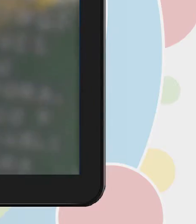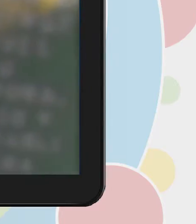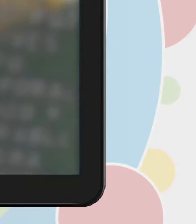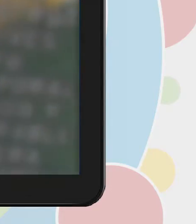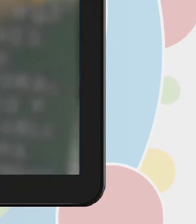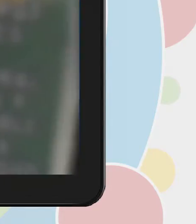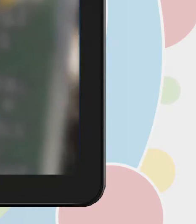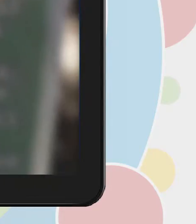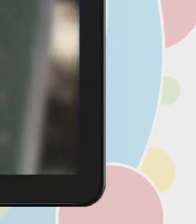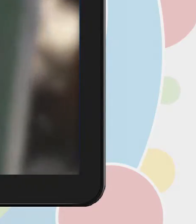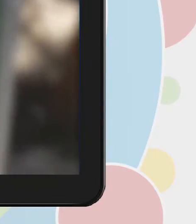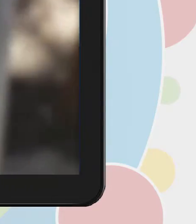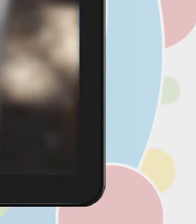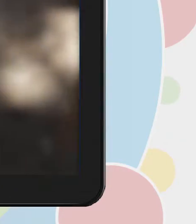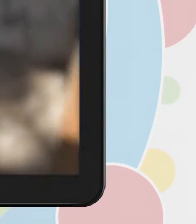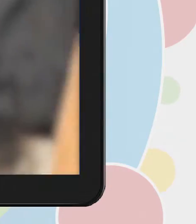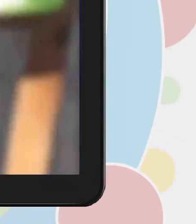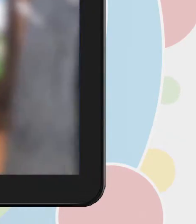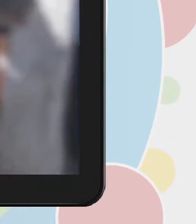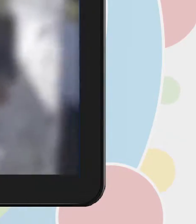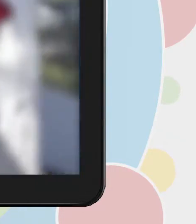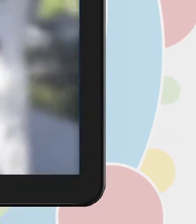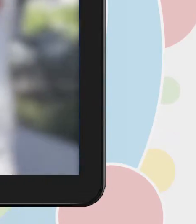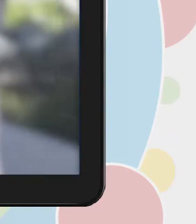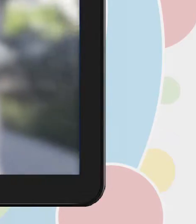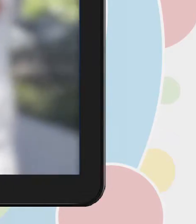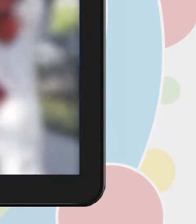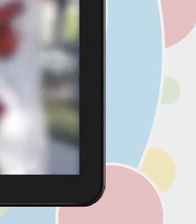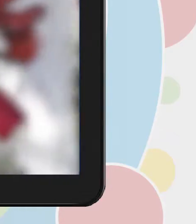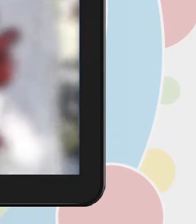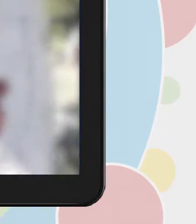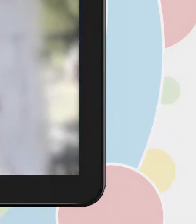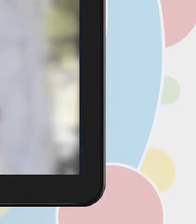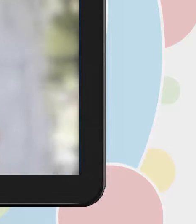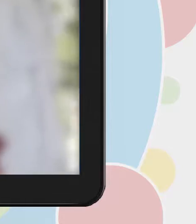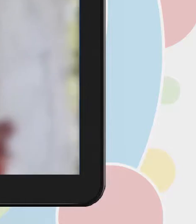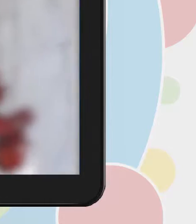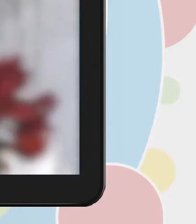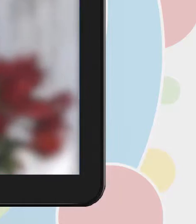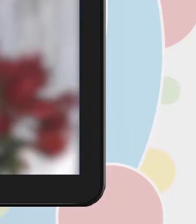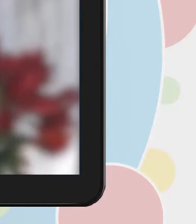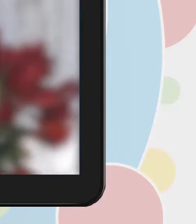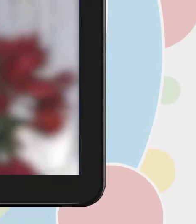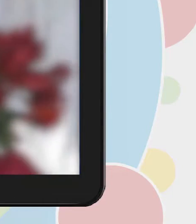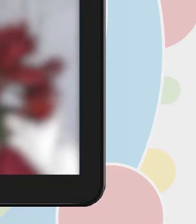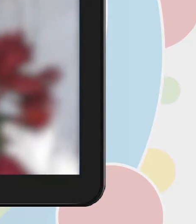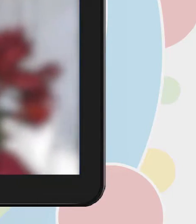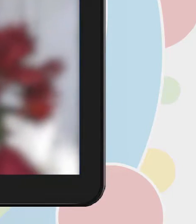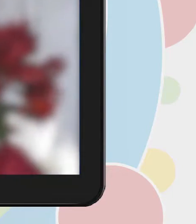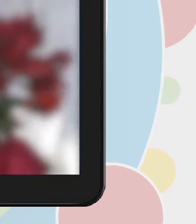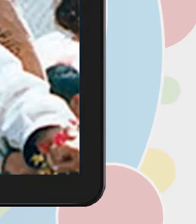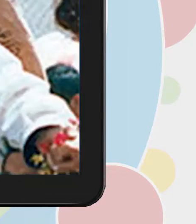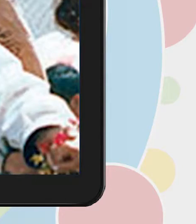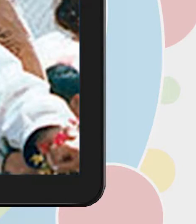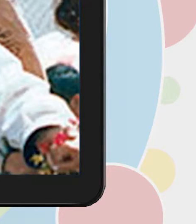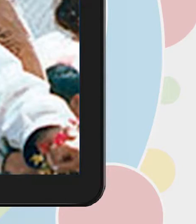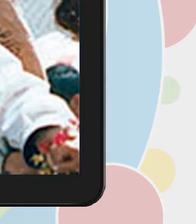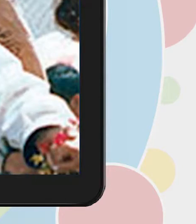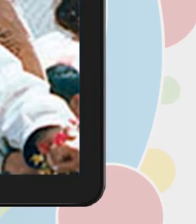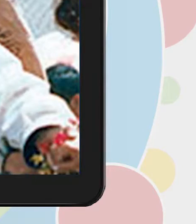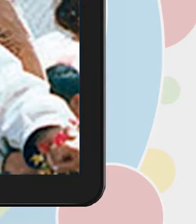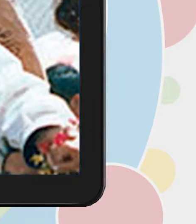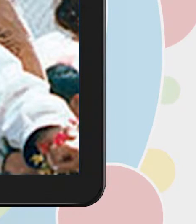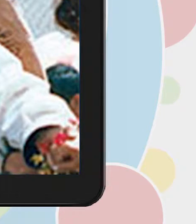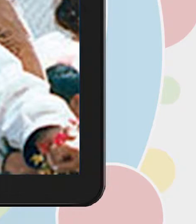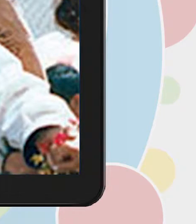El señor Carlos Palenque Avilés, más conocido como el compadre Carlos Palenque, es una de las personas notables de nuestra historia.